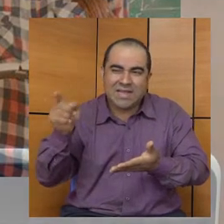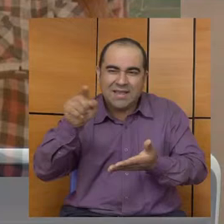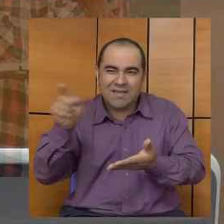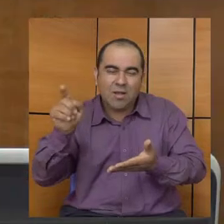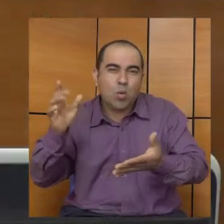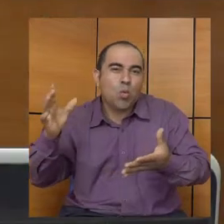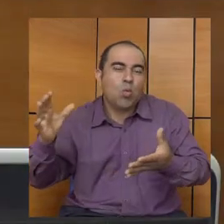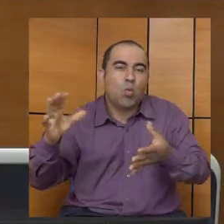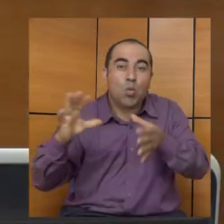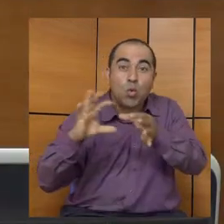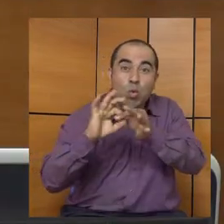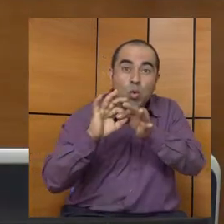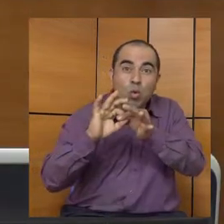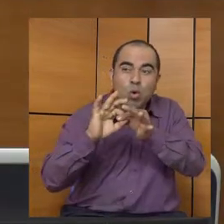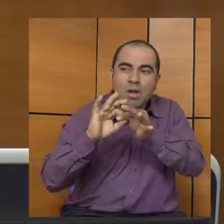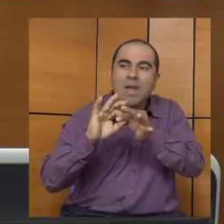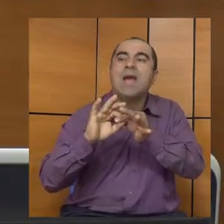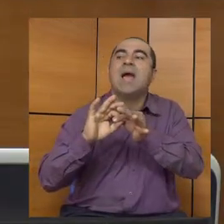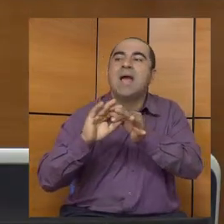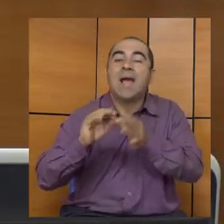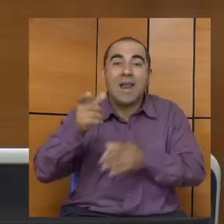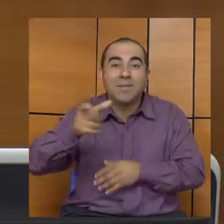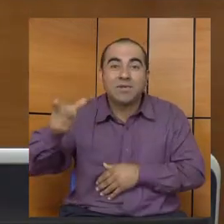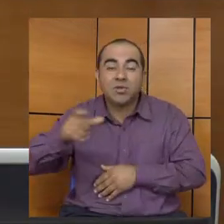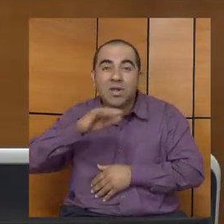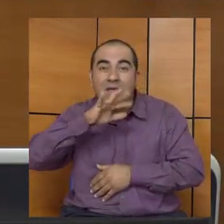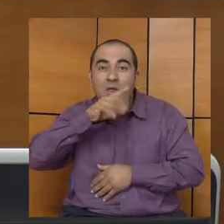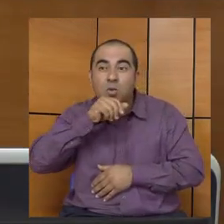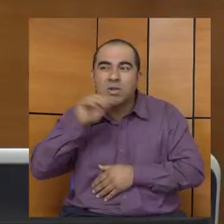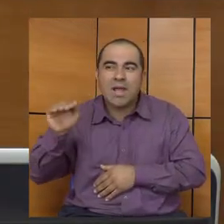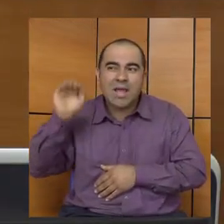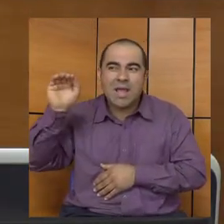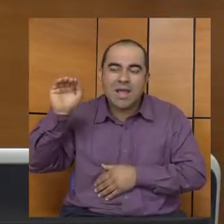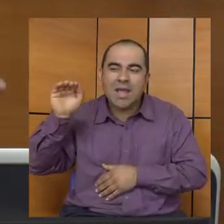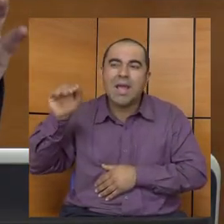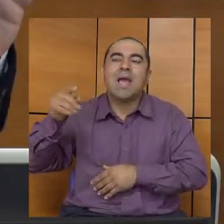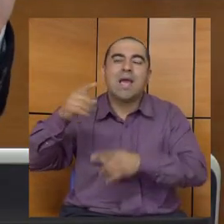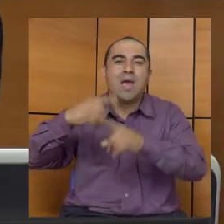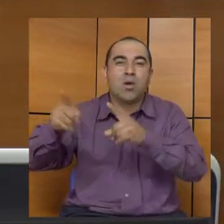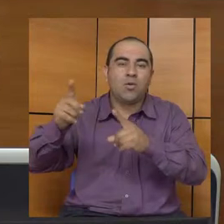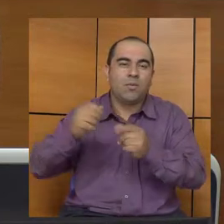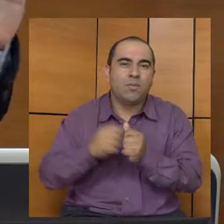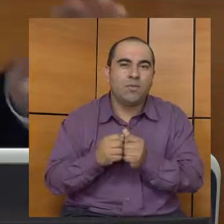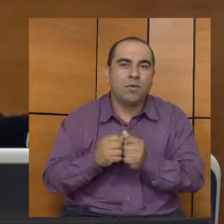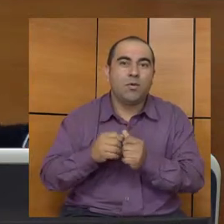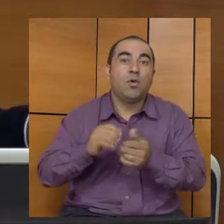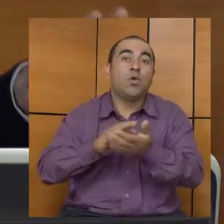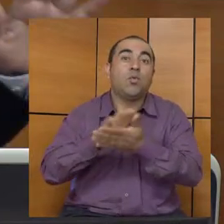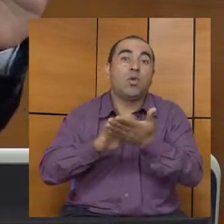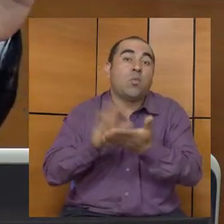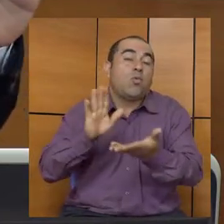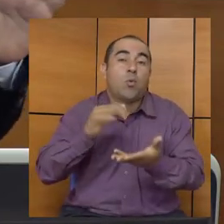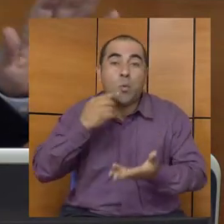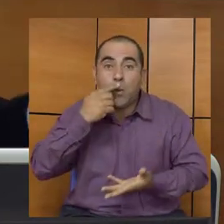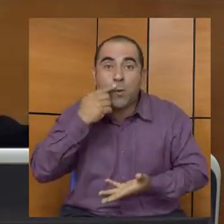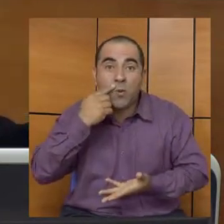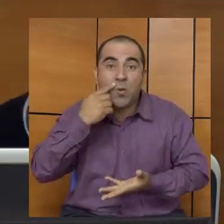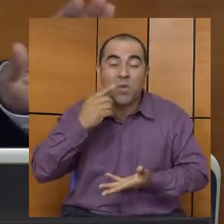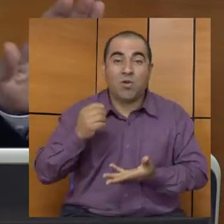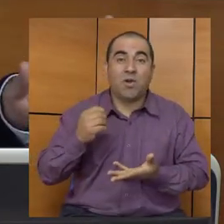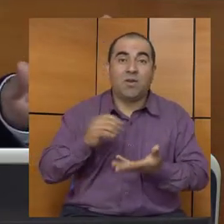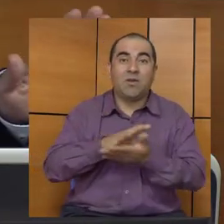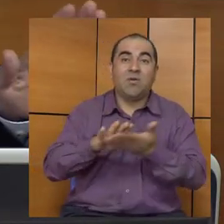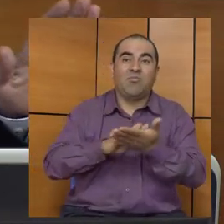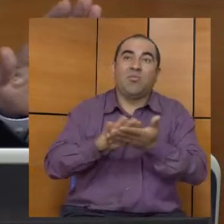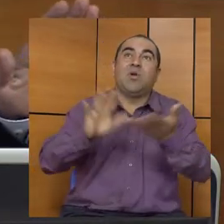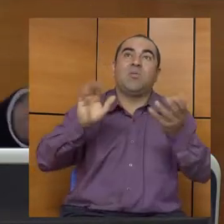sí encontramos mayores grados de explicación. Es decir, entre una mujer que vive en una